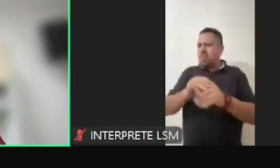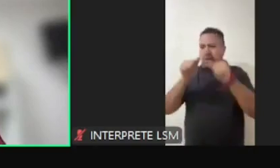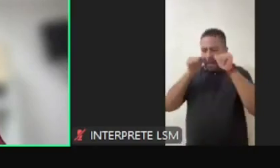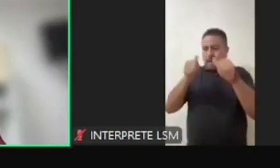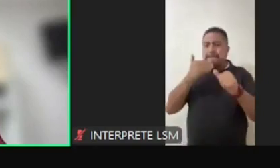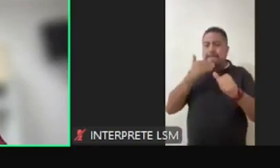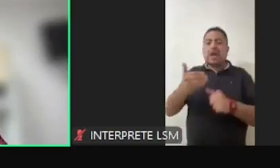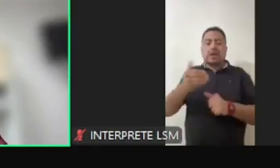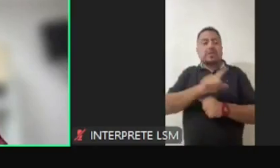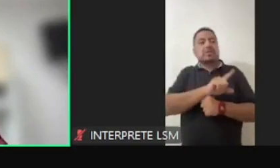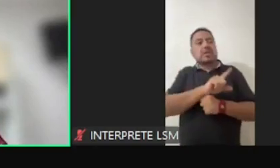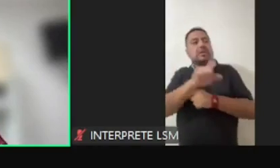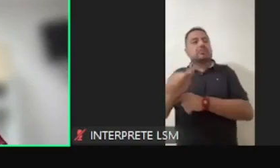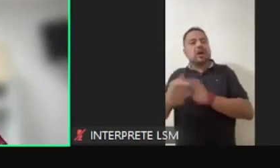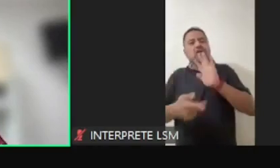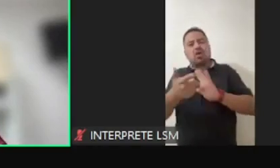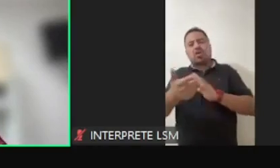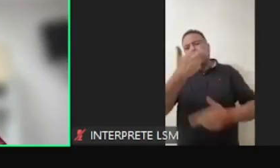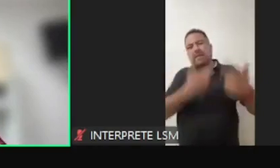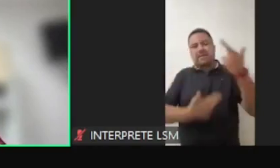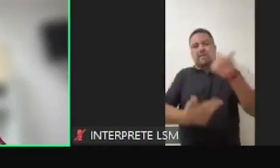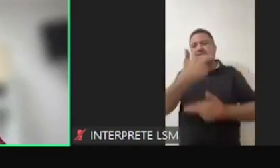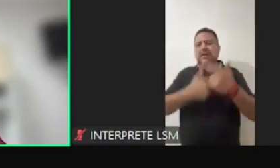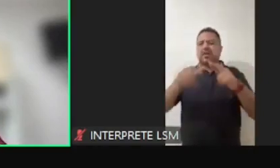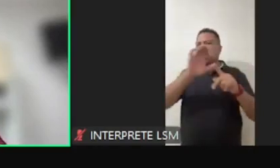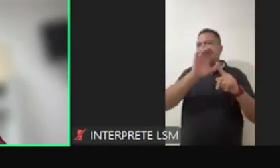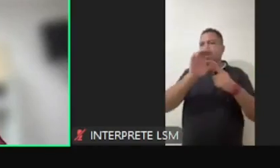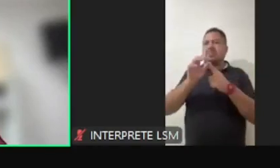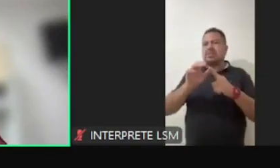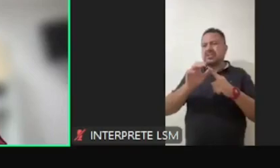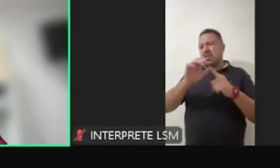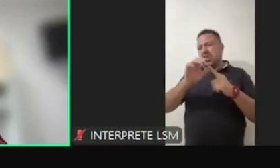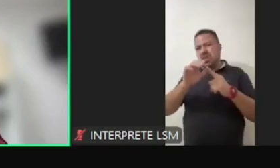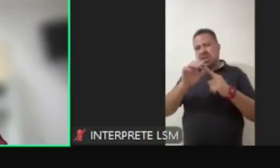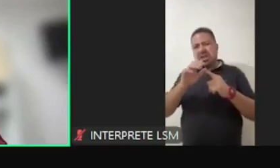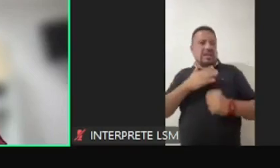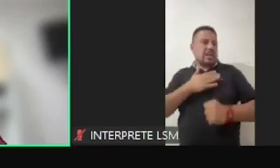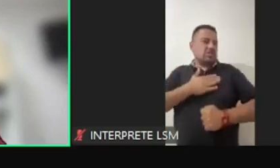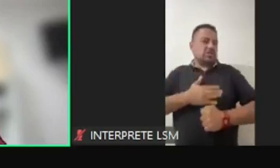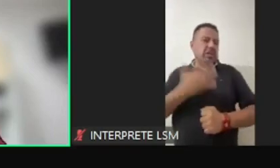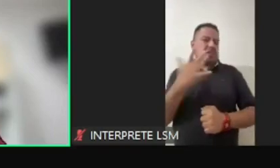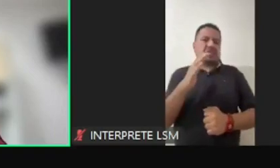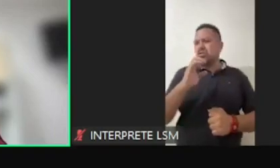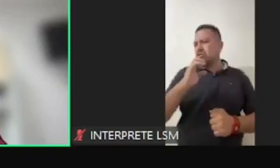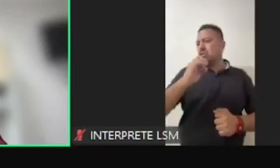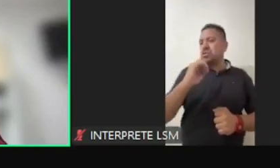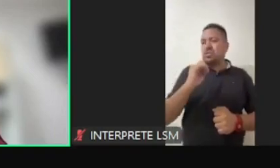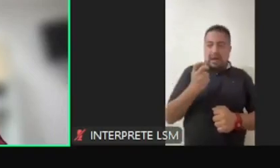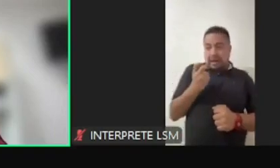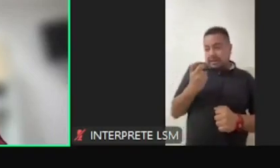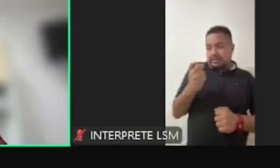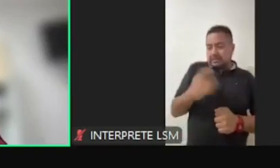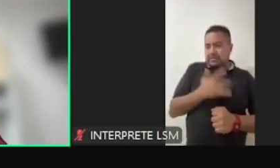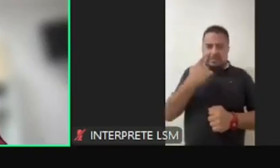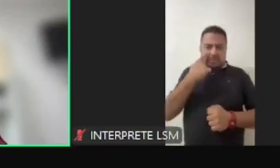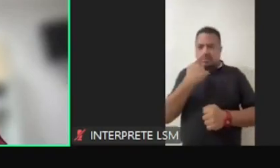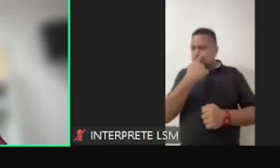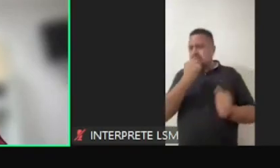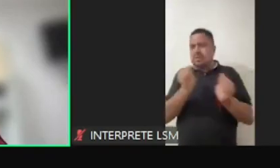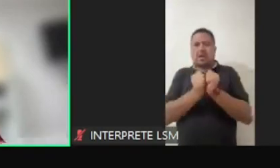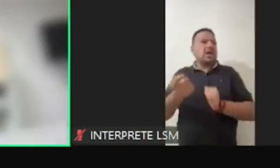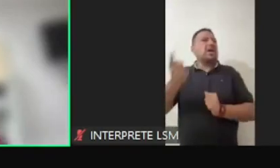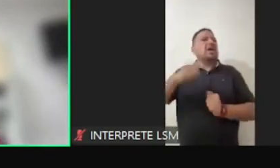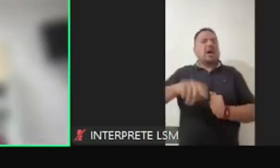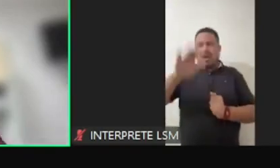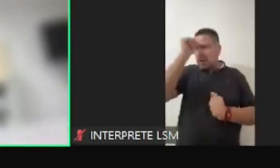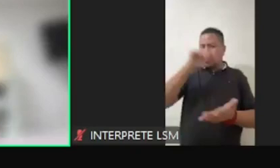consecuencia revocar la resolución de la comisión de justicia de 10 de octubre en ese sentido en cumplimiento al ordenado en dicho